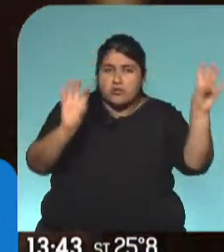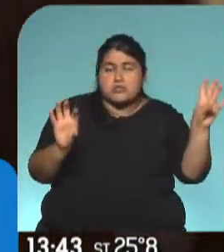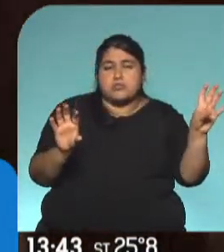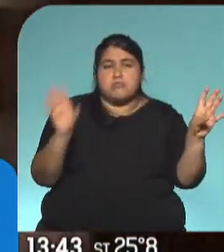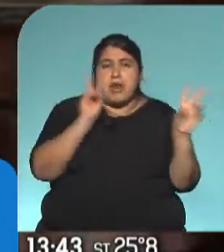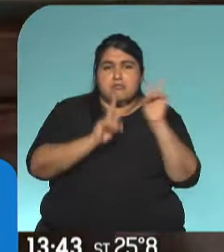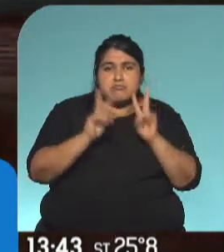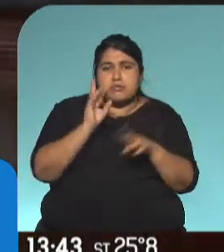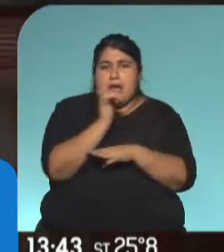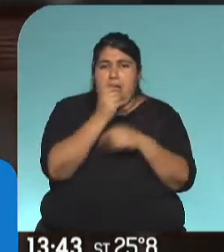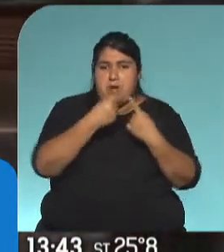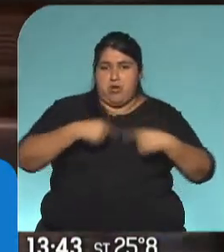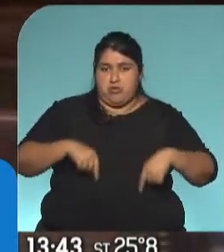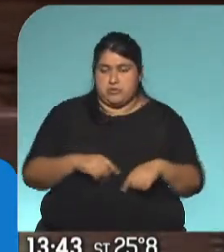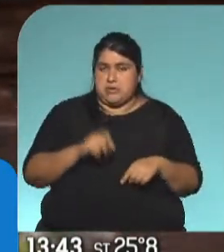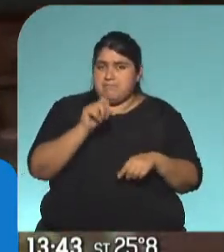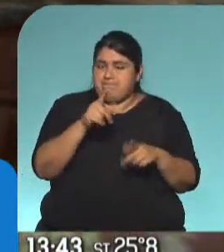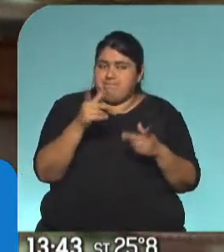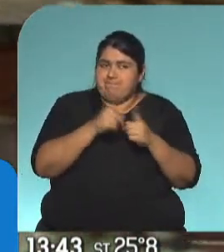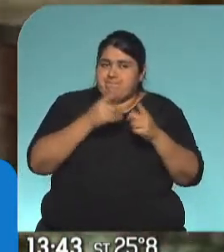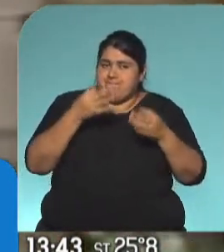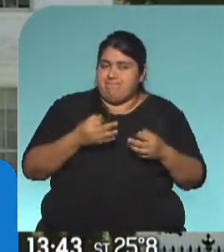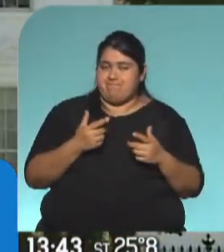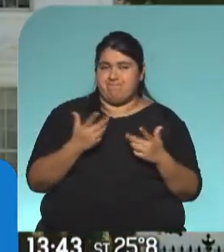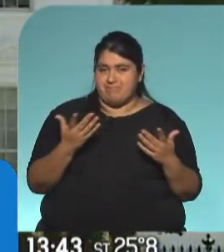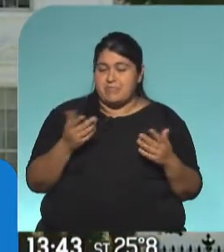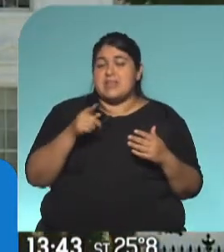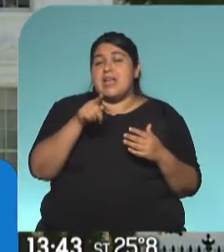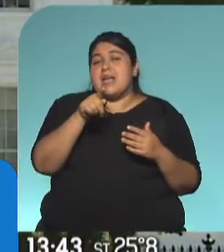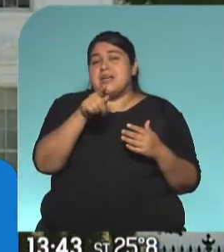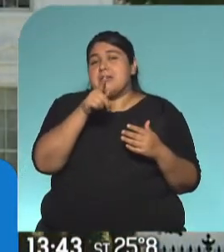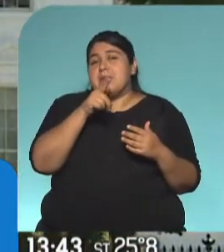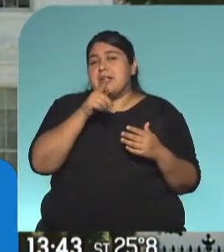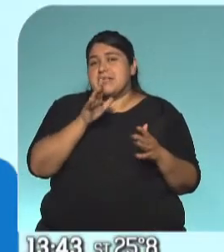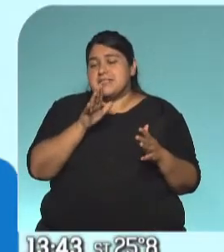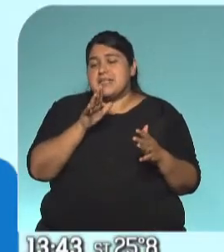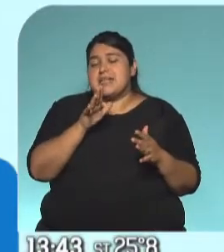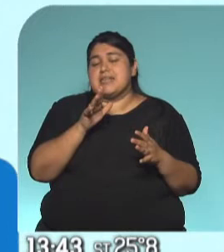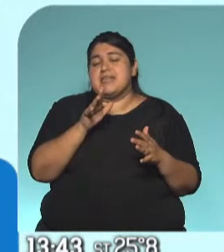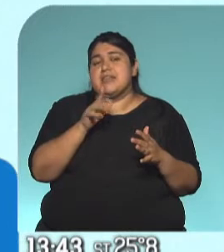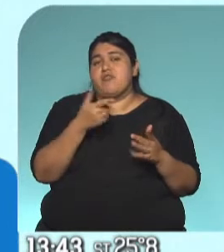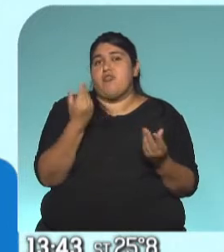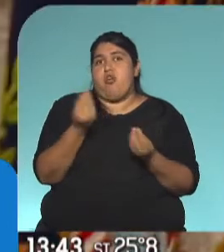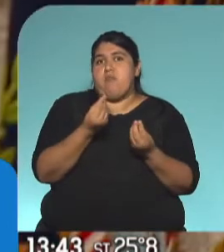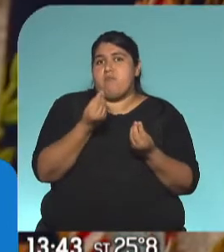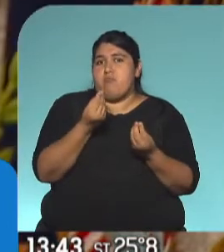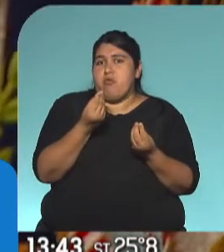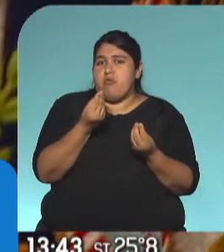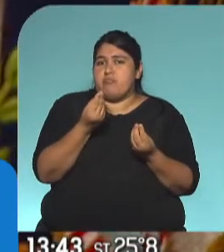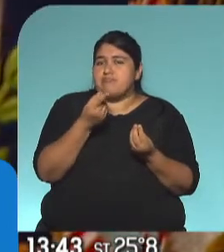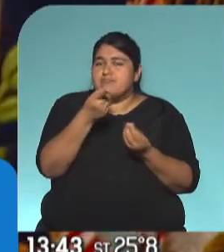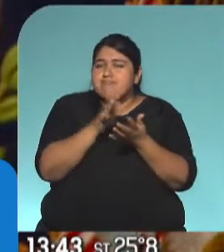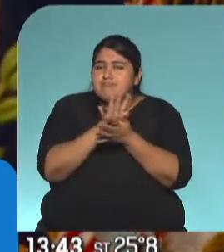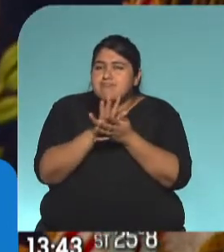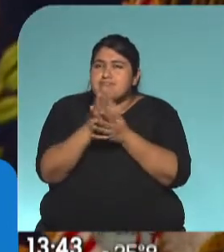parámetros habituales de la diplomacia. En todo caso, me parece que lo que se juega detrás de esto es hasta dónde puede tensar la cuerda Biden en su